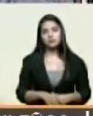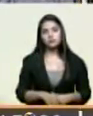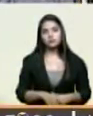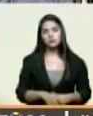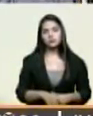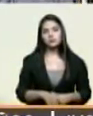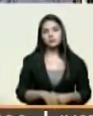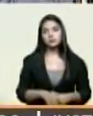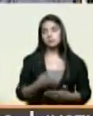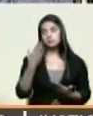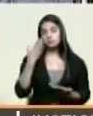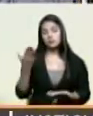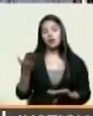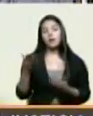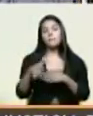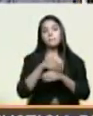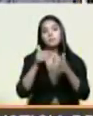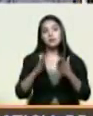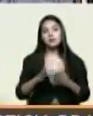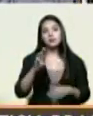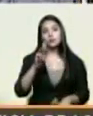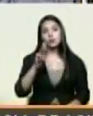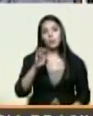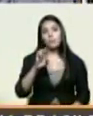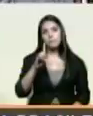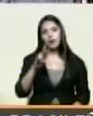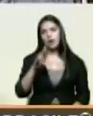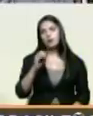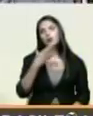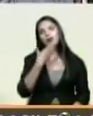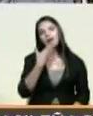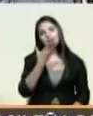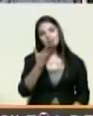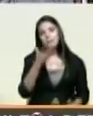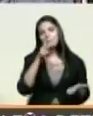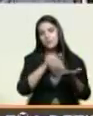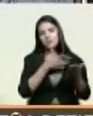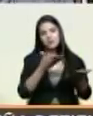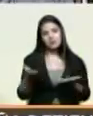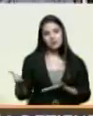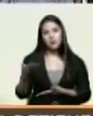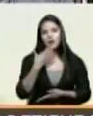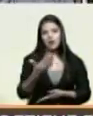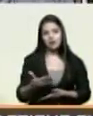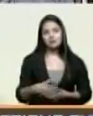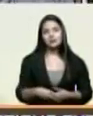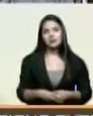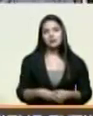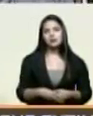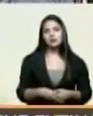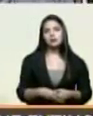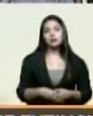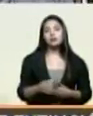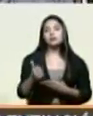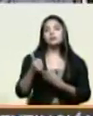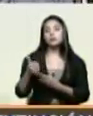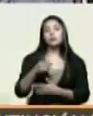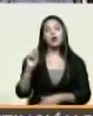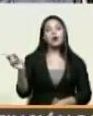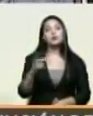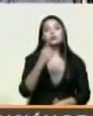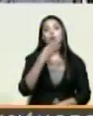en presencia del ministro Pedro Infante, a quien agradezco la invitación, le tendió una mano a los